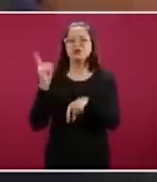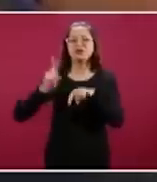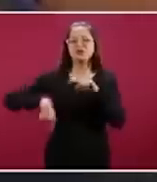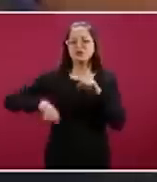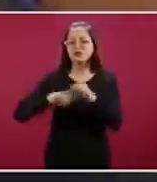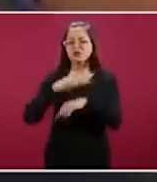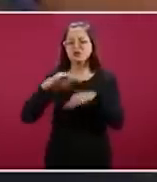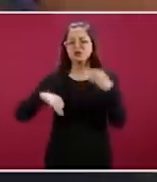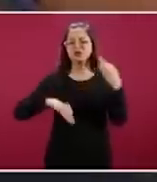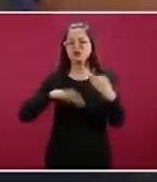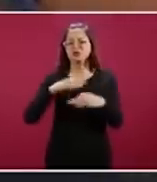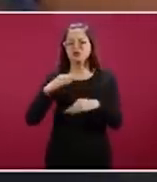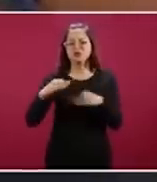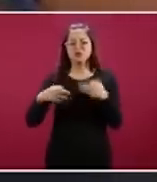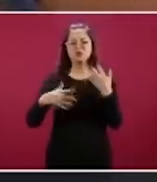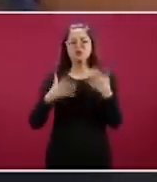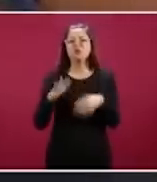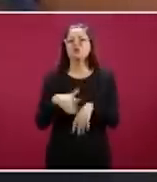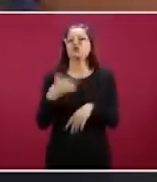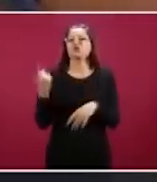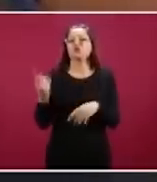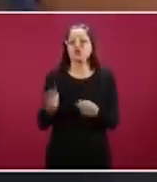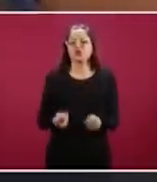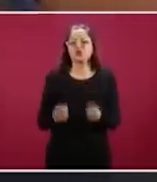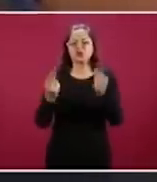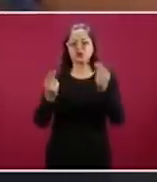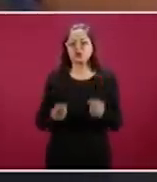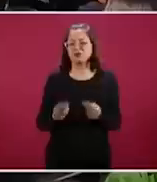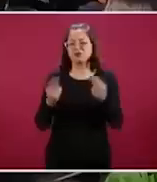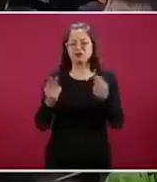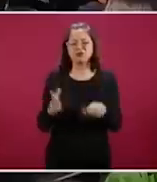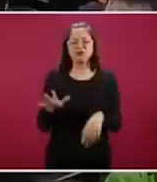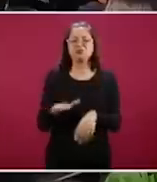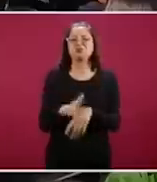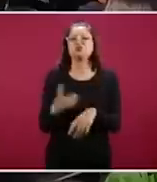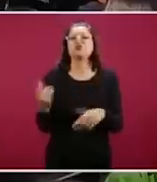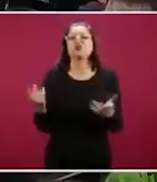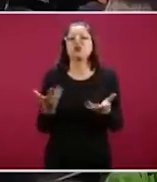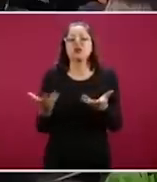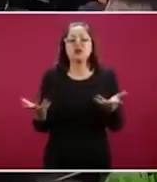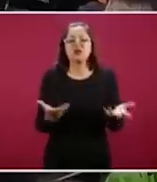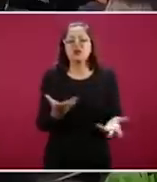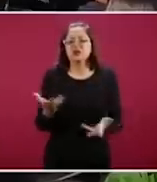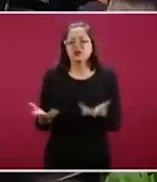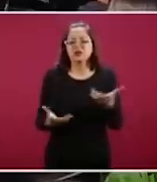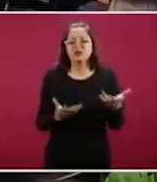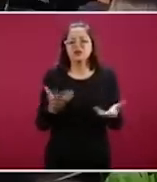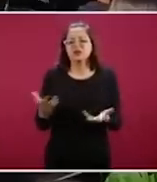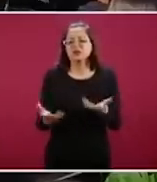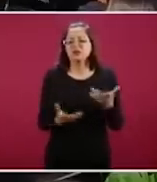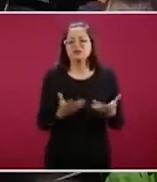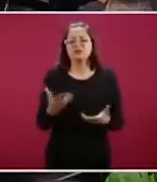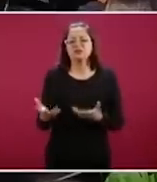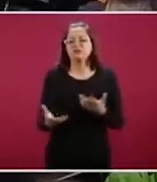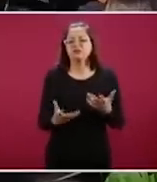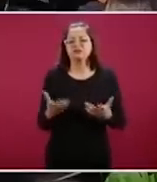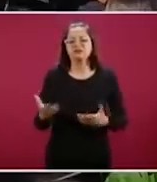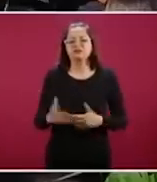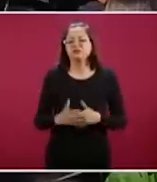todo lo que es el comercio? Ya no está, ya no hay para